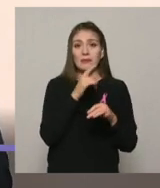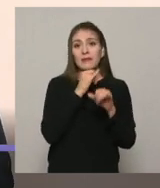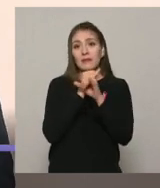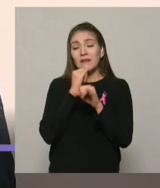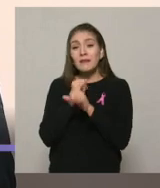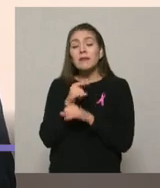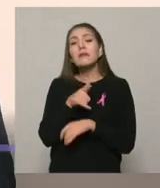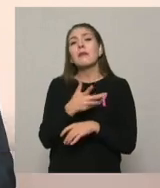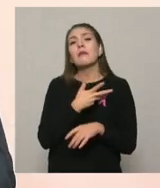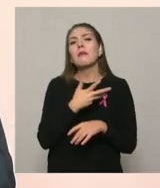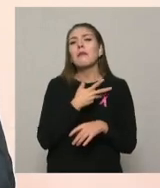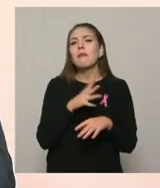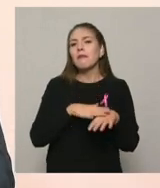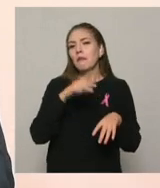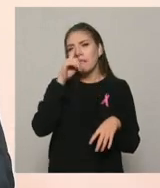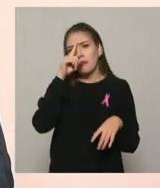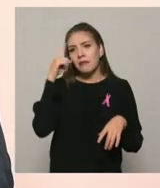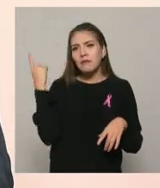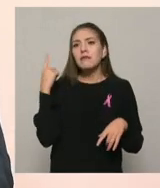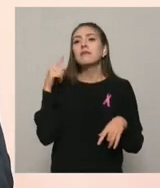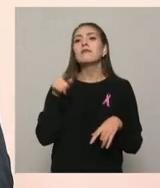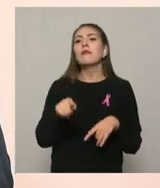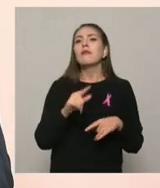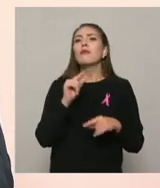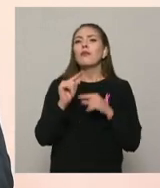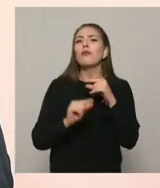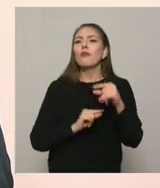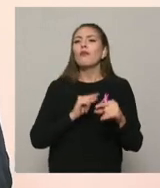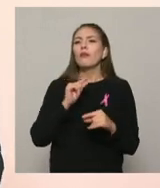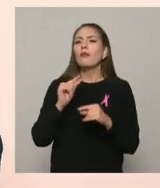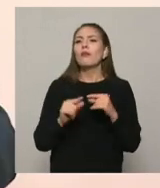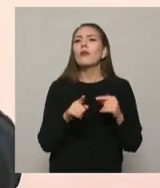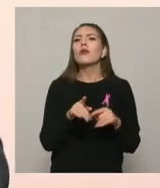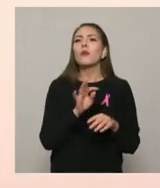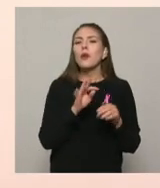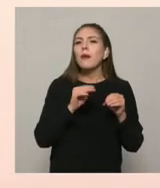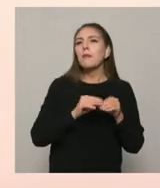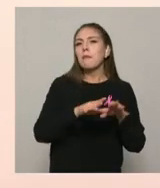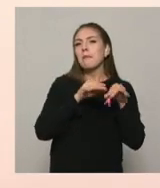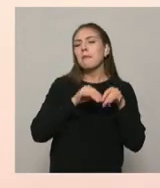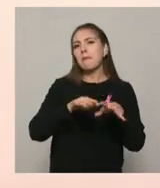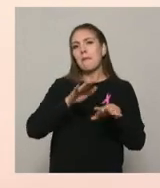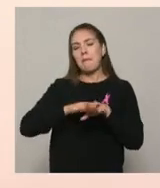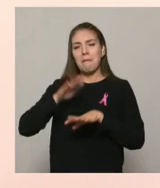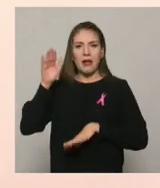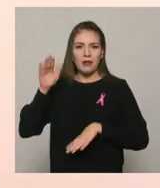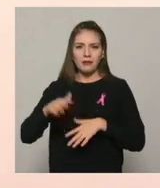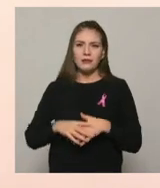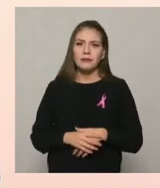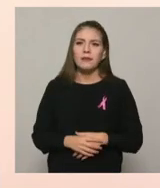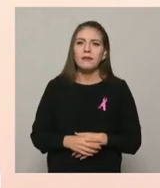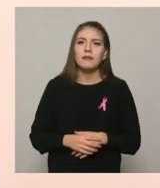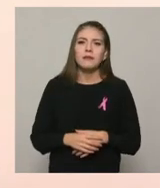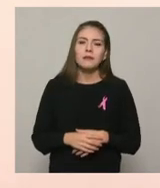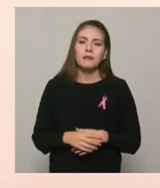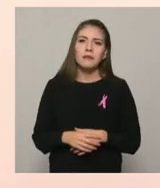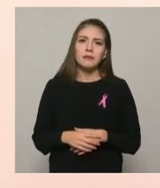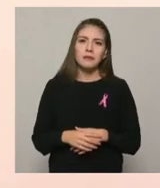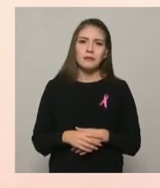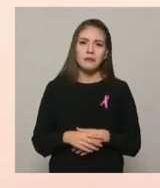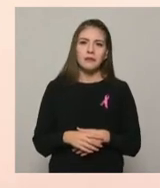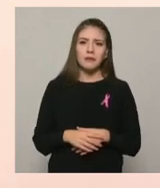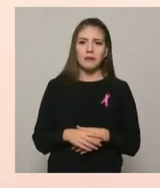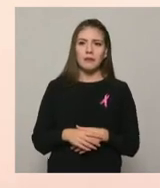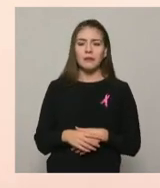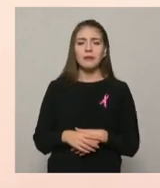más apertura, y ahí es donde poco a poco se va ganando esto. Y otro aspecto que me gustaría mencionar es la